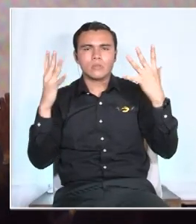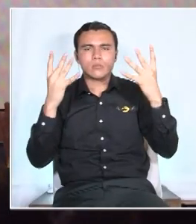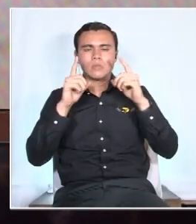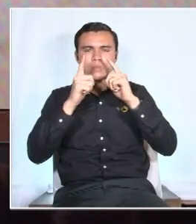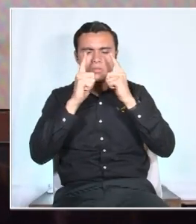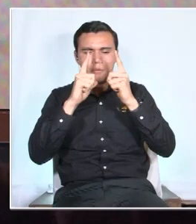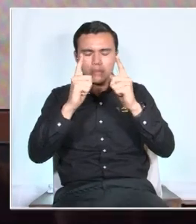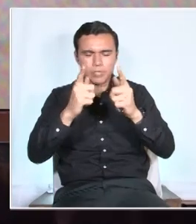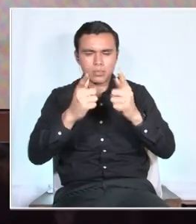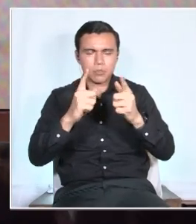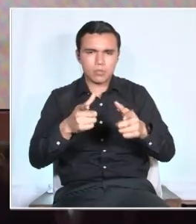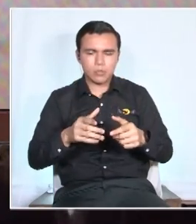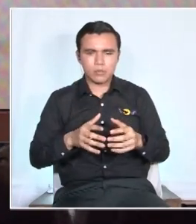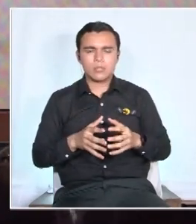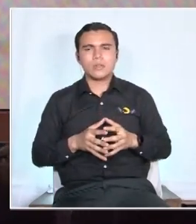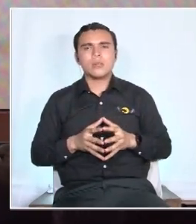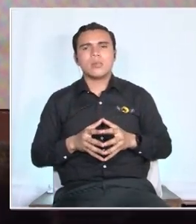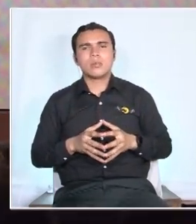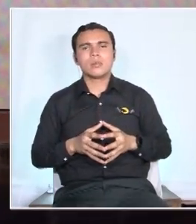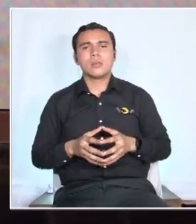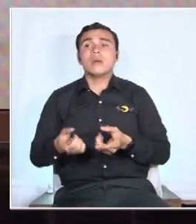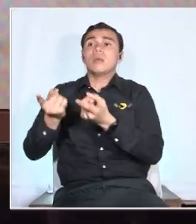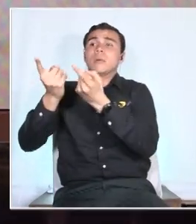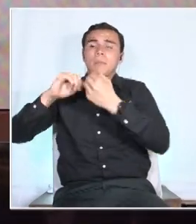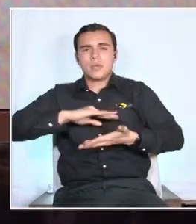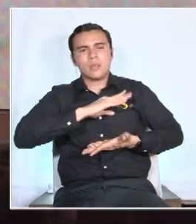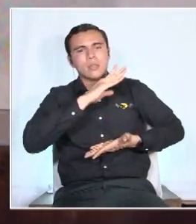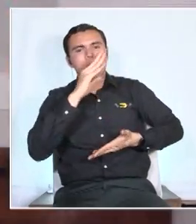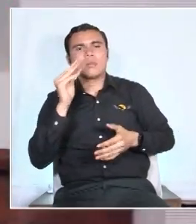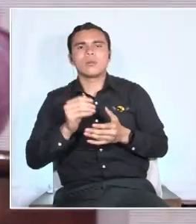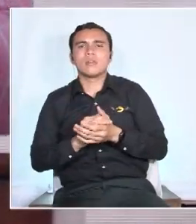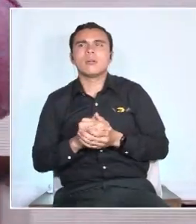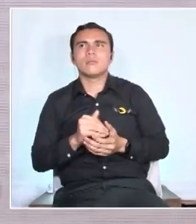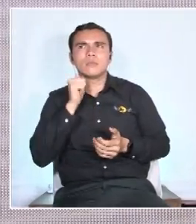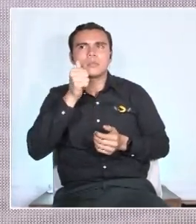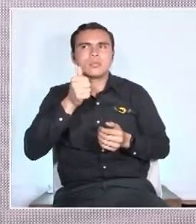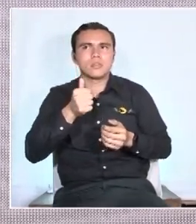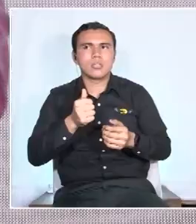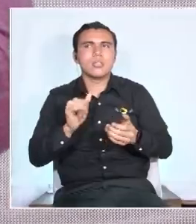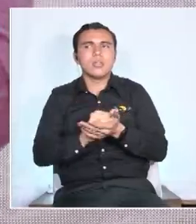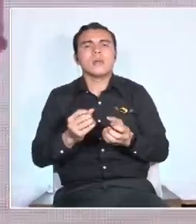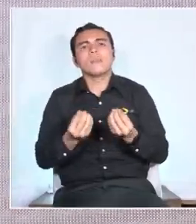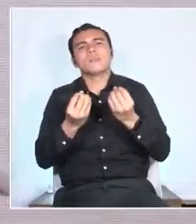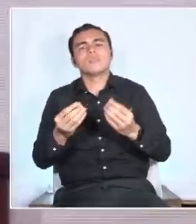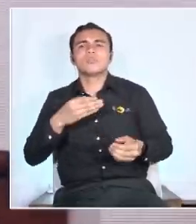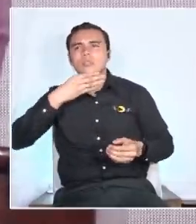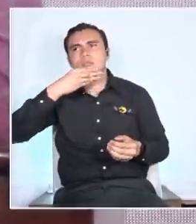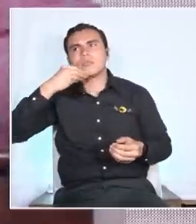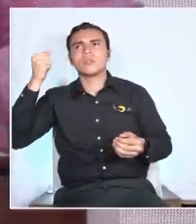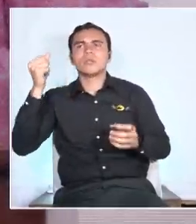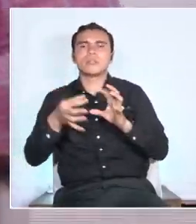Shata Rabashete Rebeki. Viene una gloria postrera que será mucho mayor que la